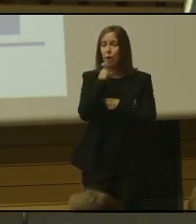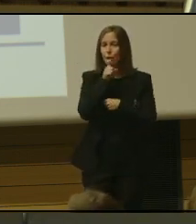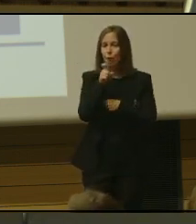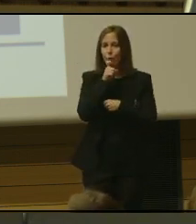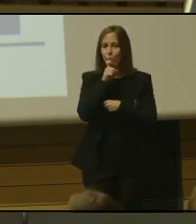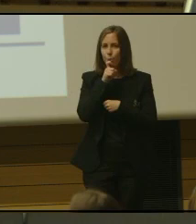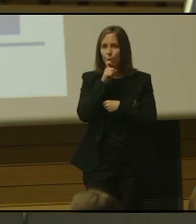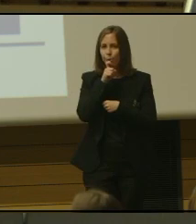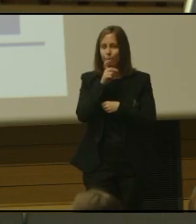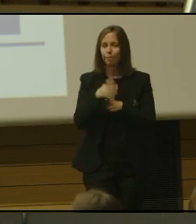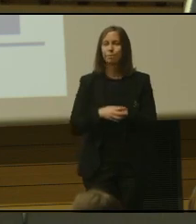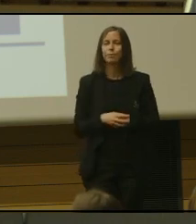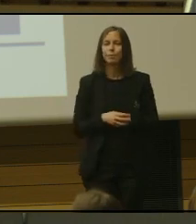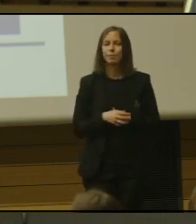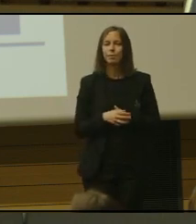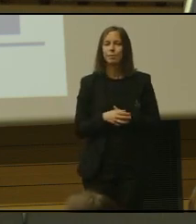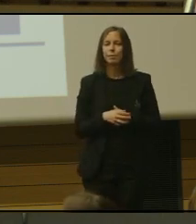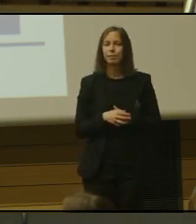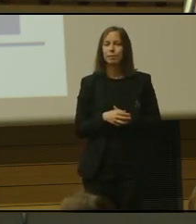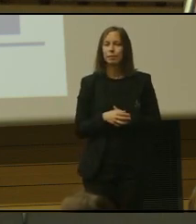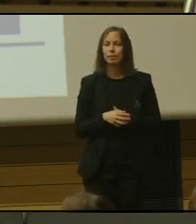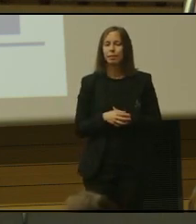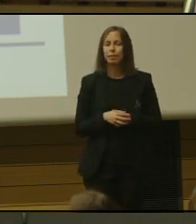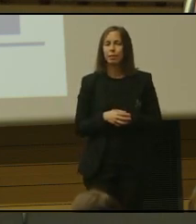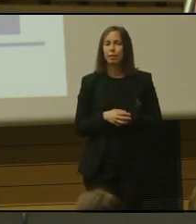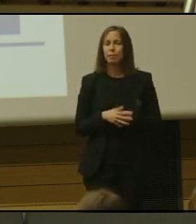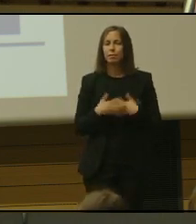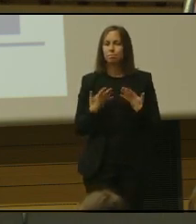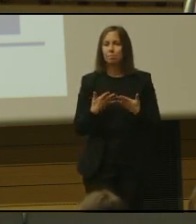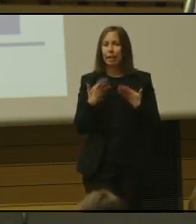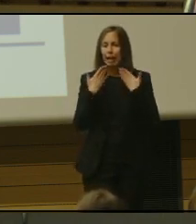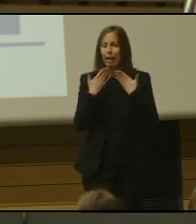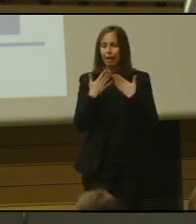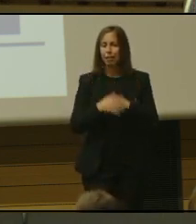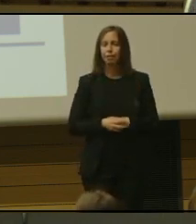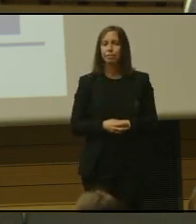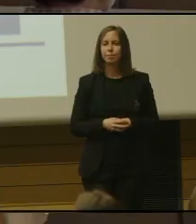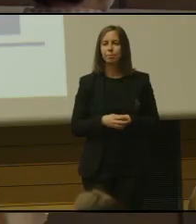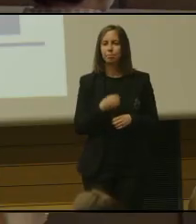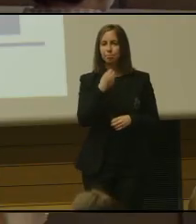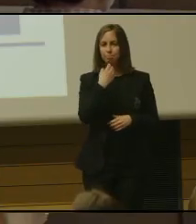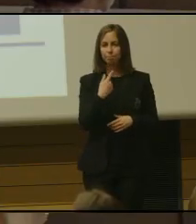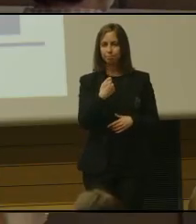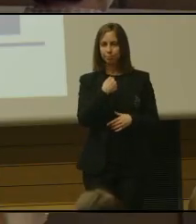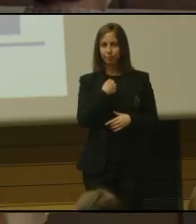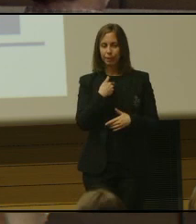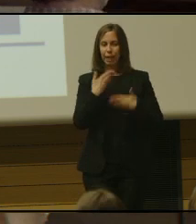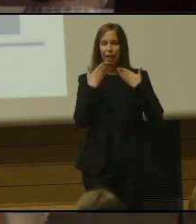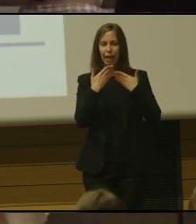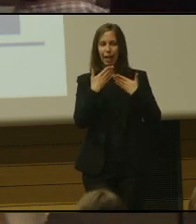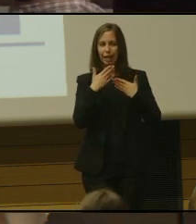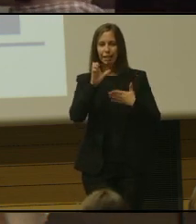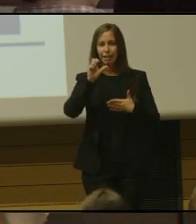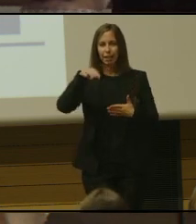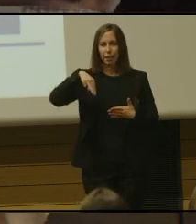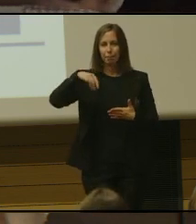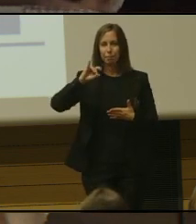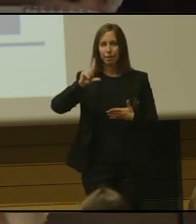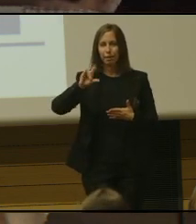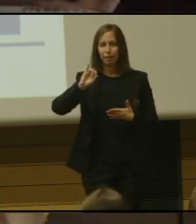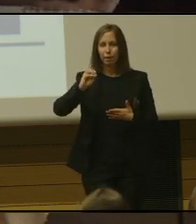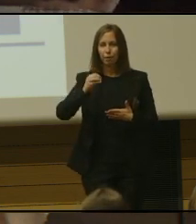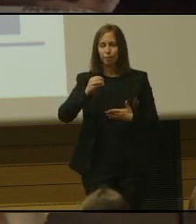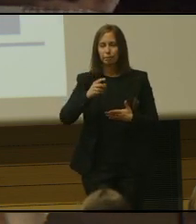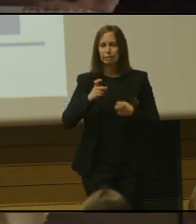no son fumadoras, al menos de primera mano. Sí. Muchas gracias, Mónica. Bueno, pues yo también agradezco a Emilio